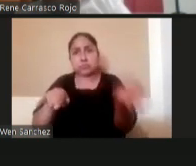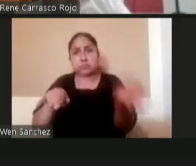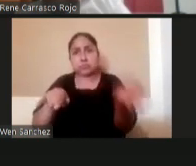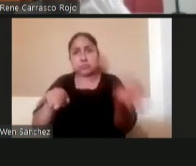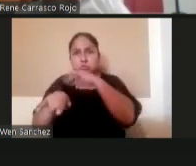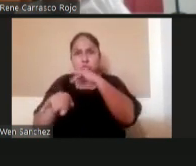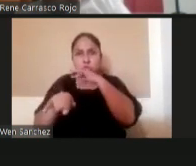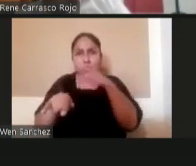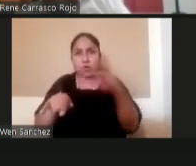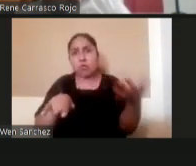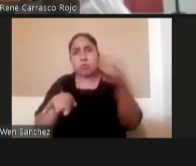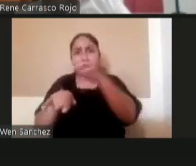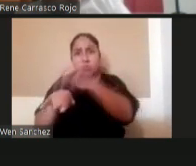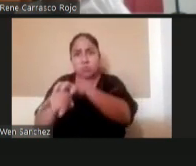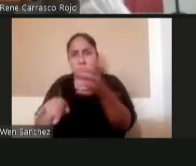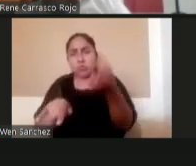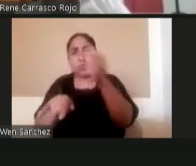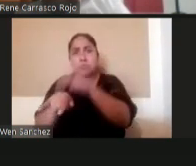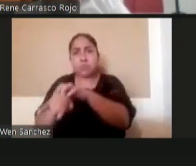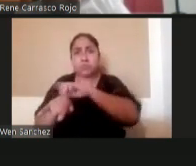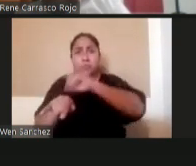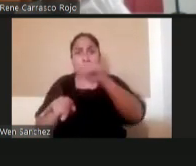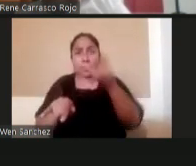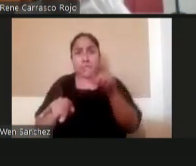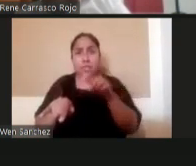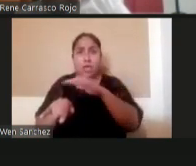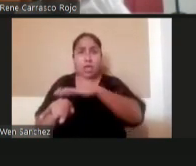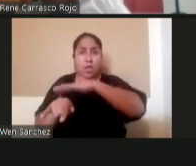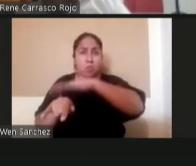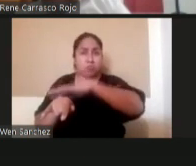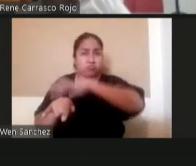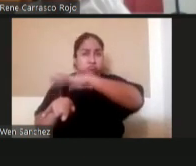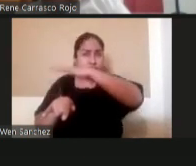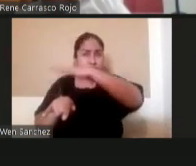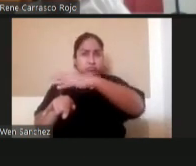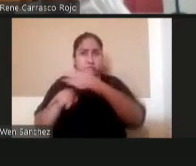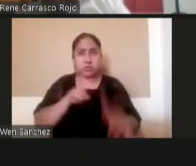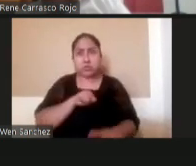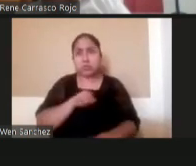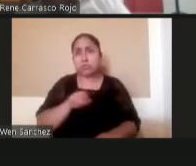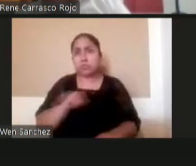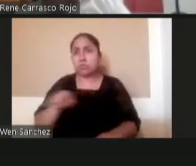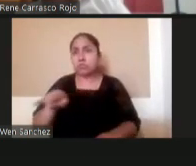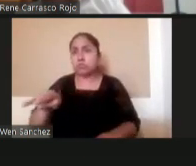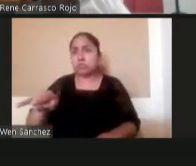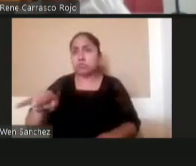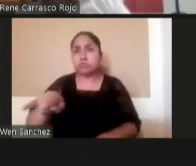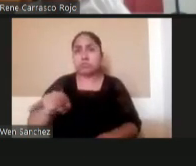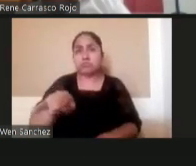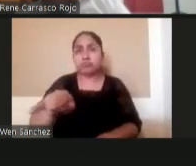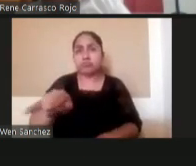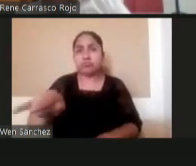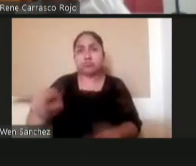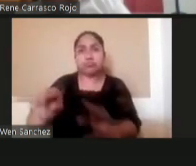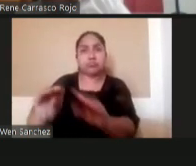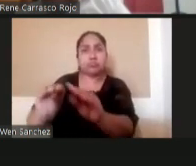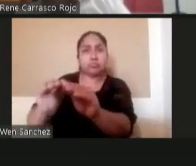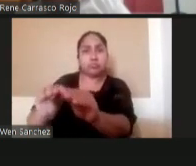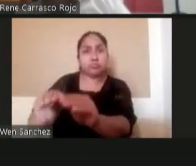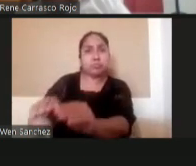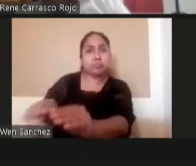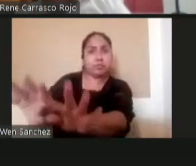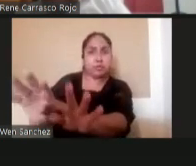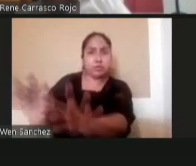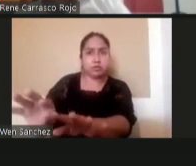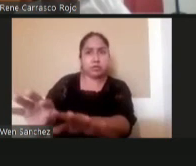están sin uso, creo que sí sería importante que hubiera una nueva estrategia.